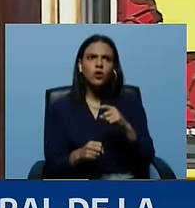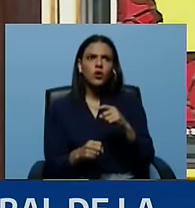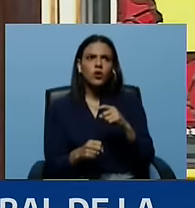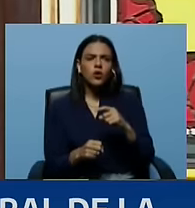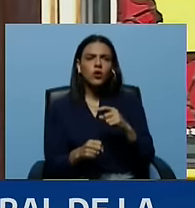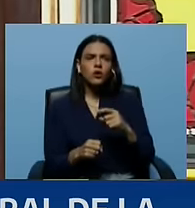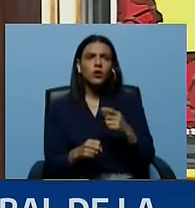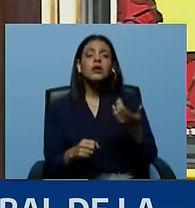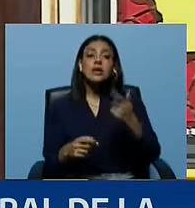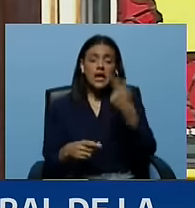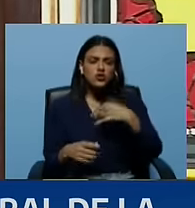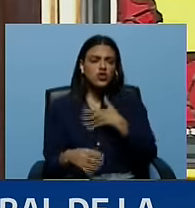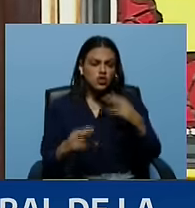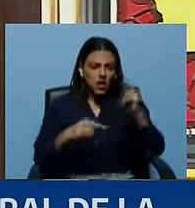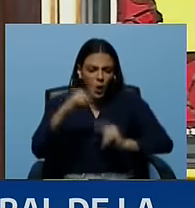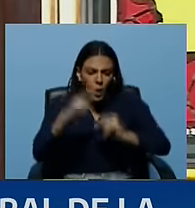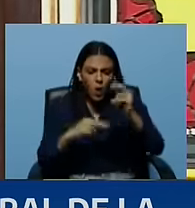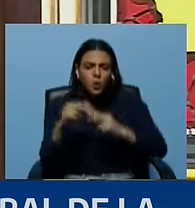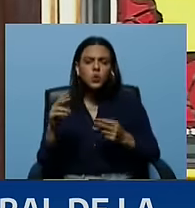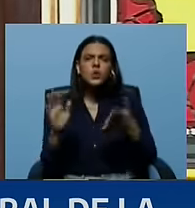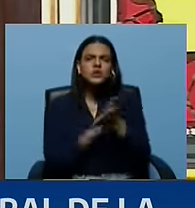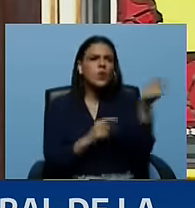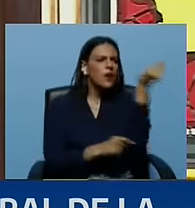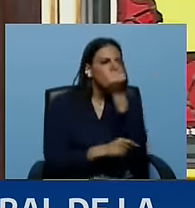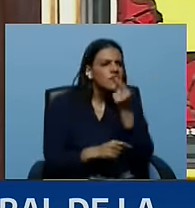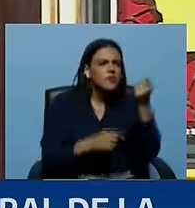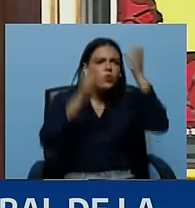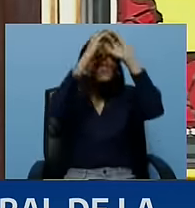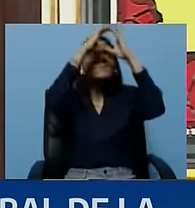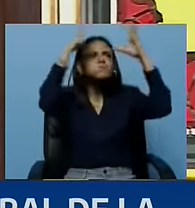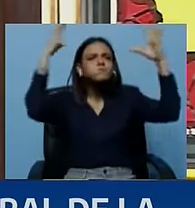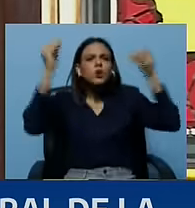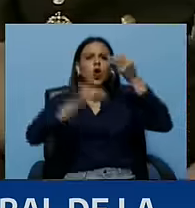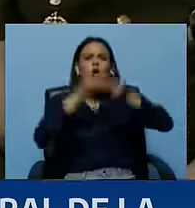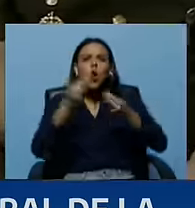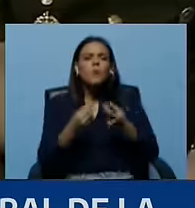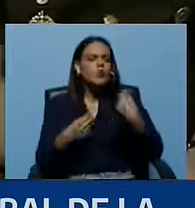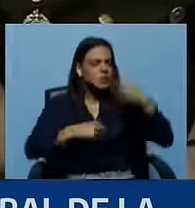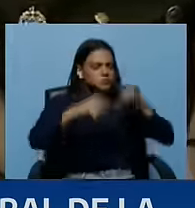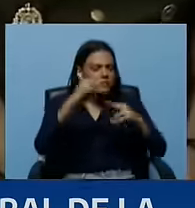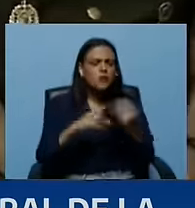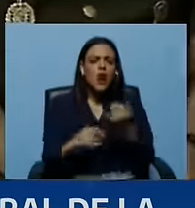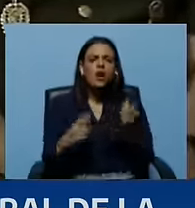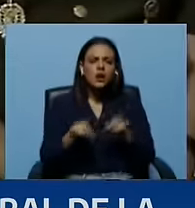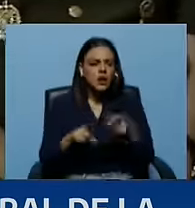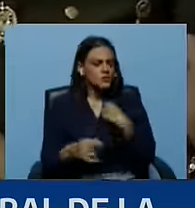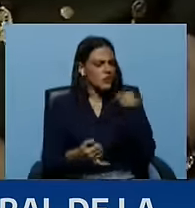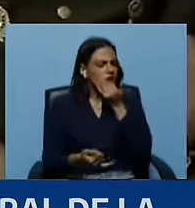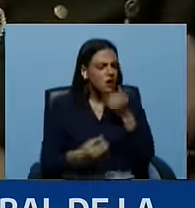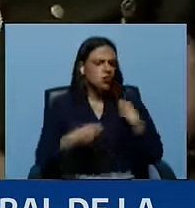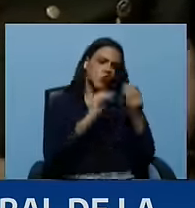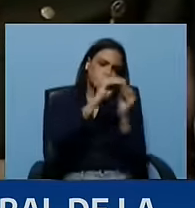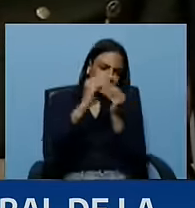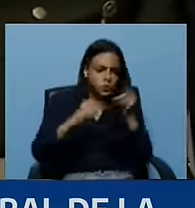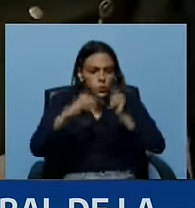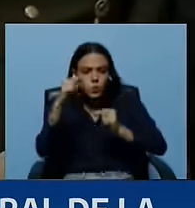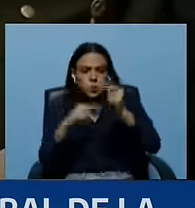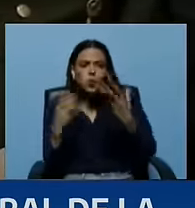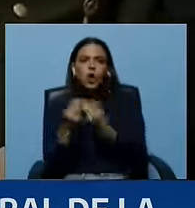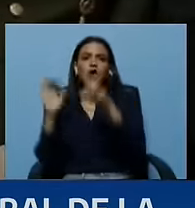queremos construir tenemos nosotros que dibujarlo a la luz de la experiencia, con el mandato de la